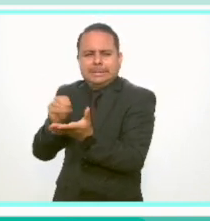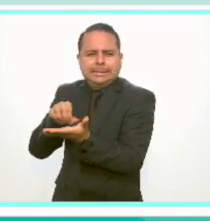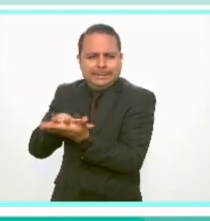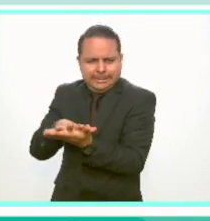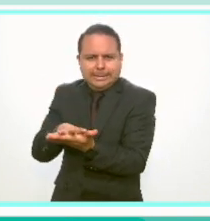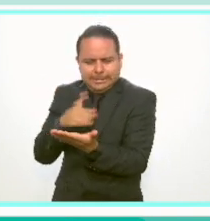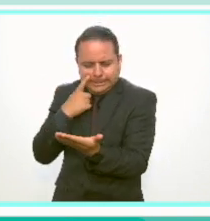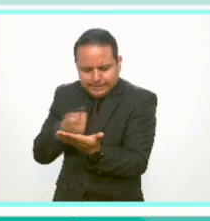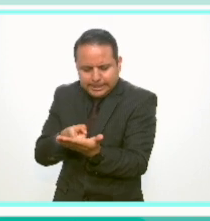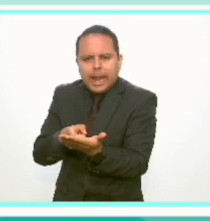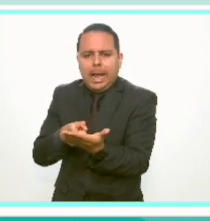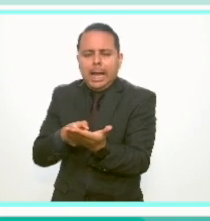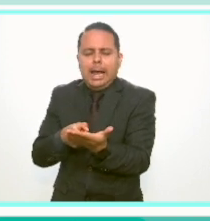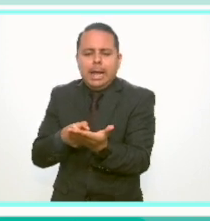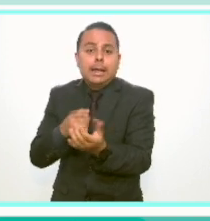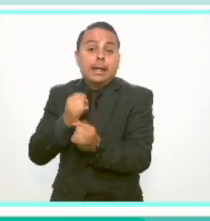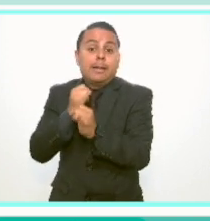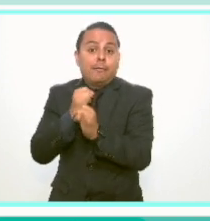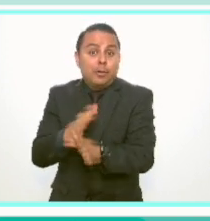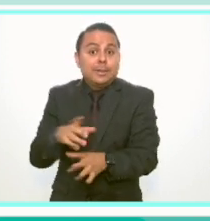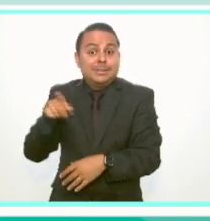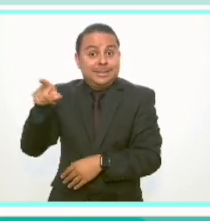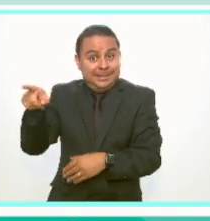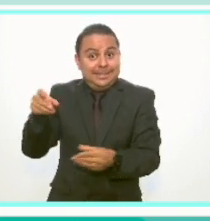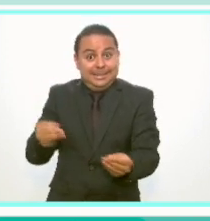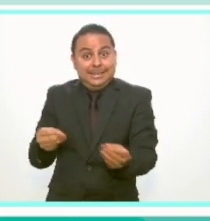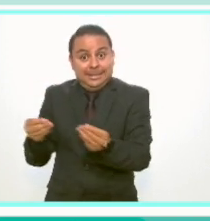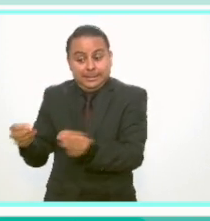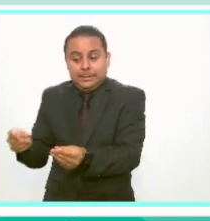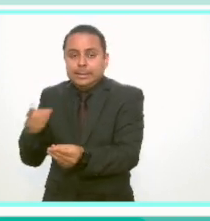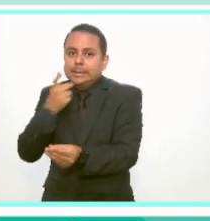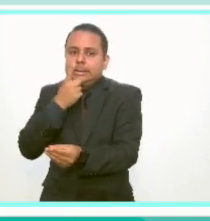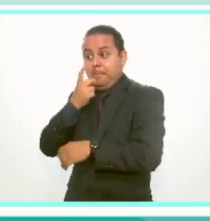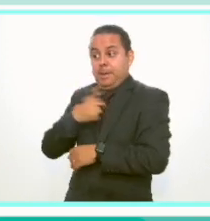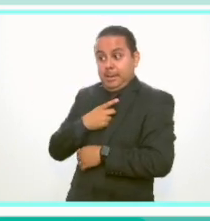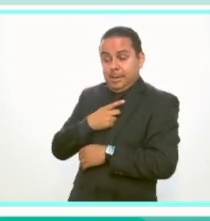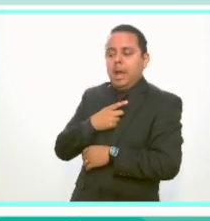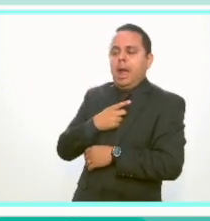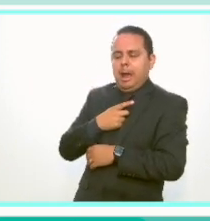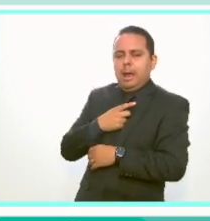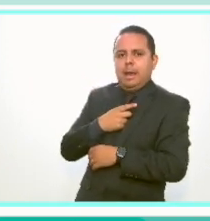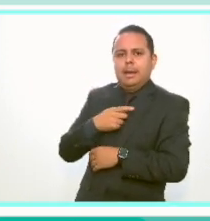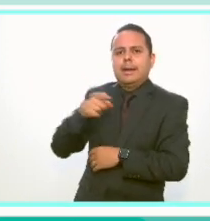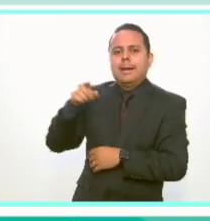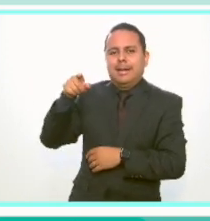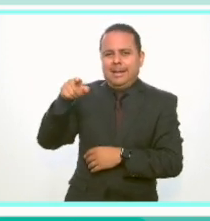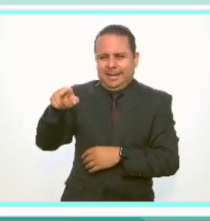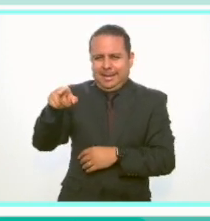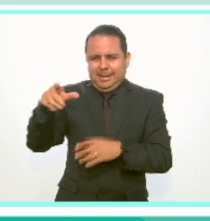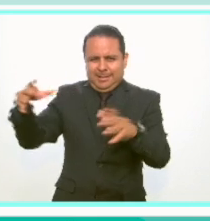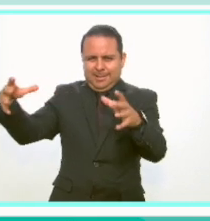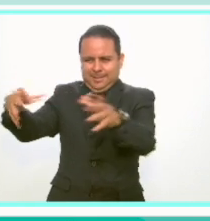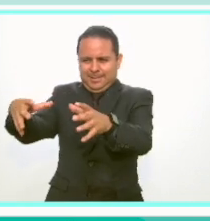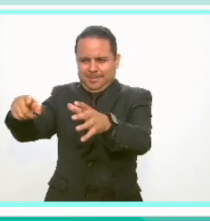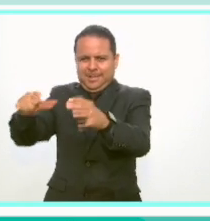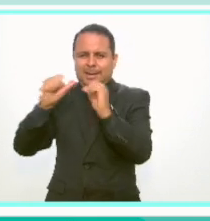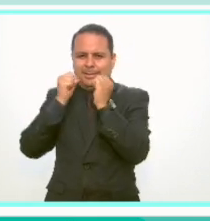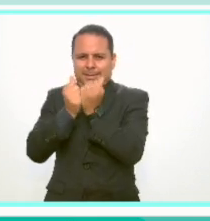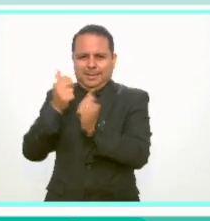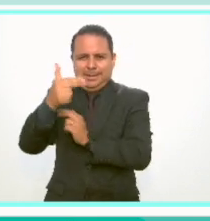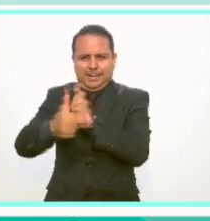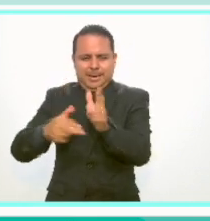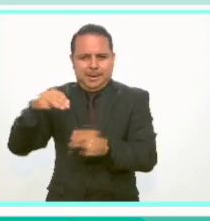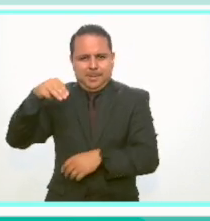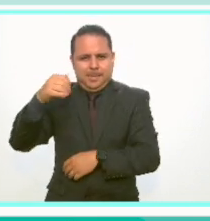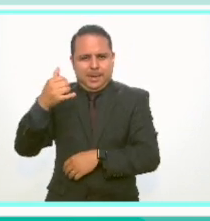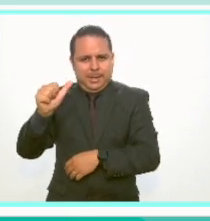suscitados, información que lamentablemente es de carácter reservada. El agravio de la persona recurrente